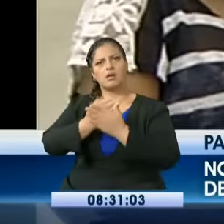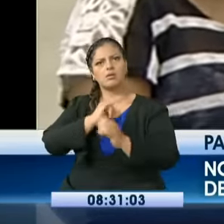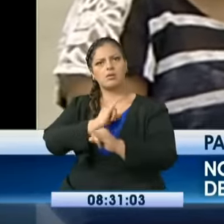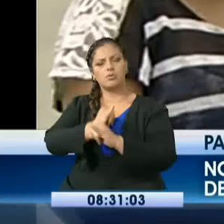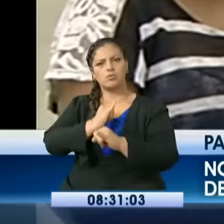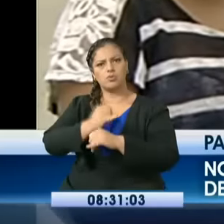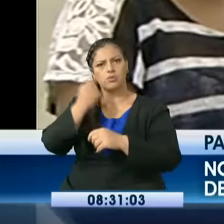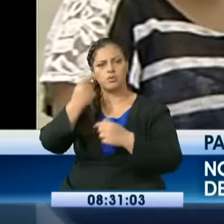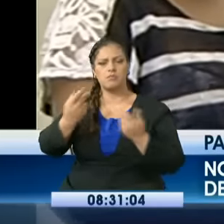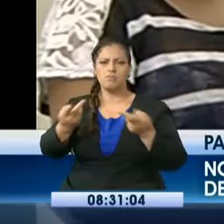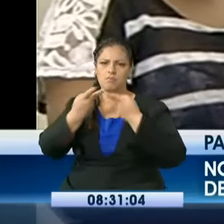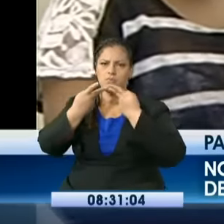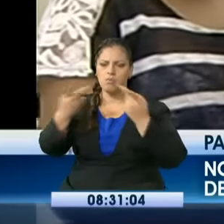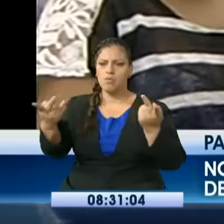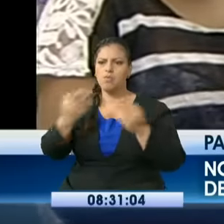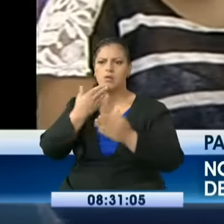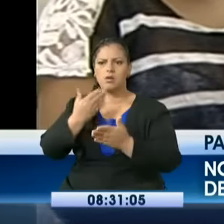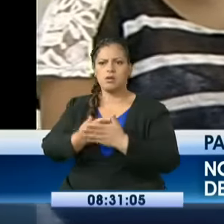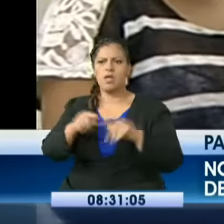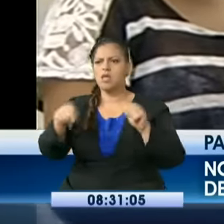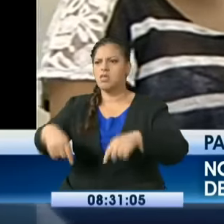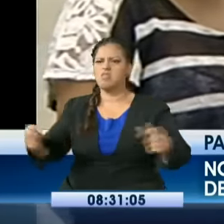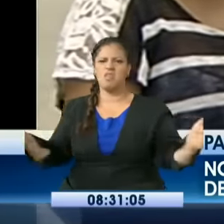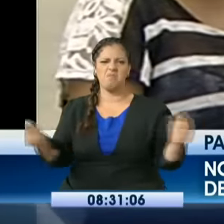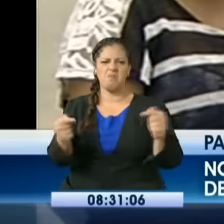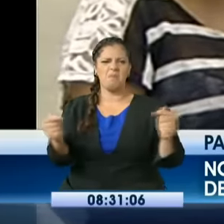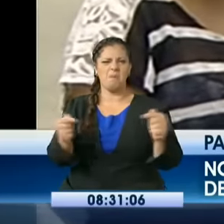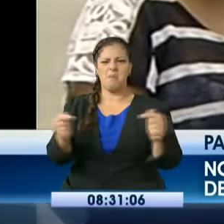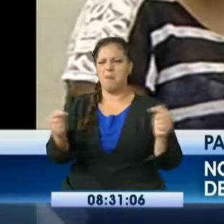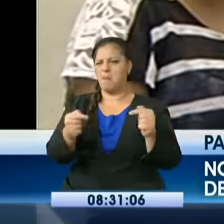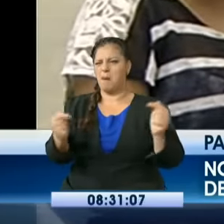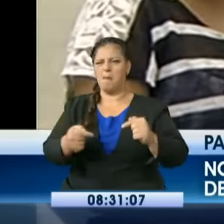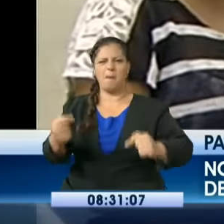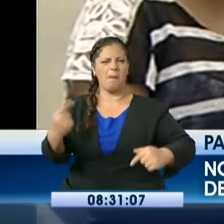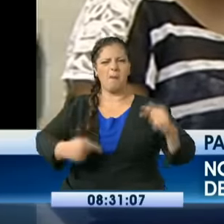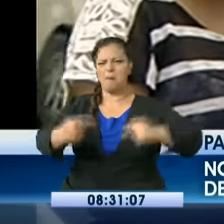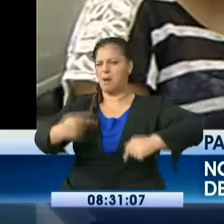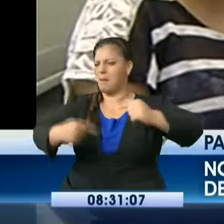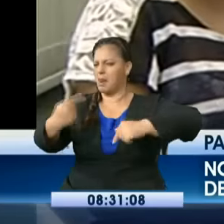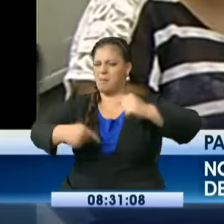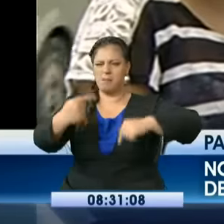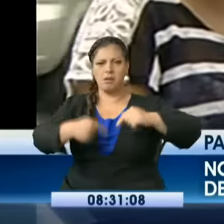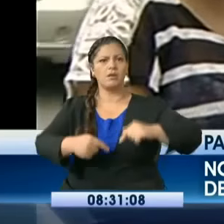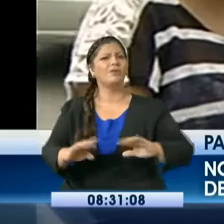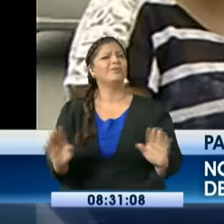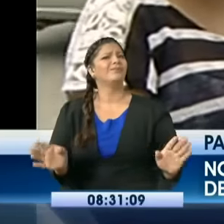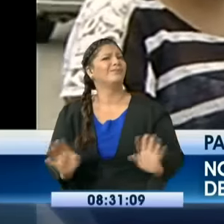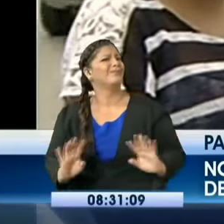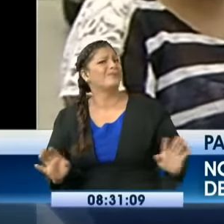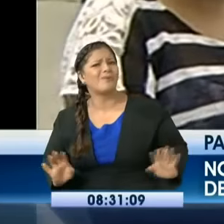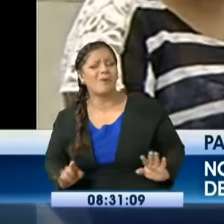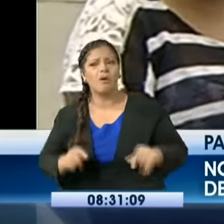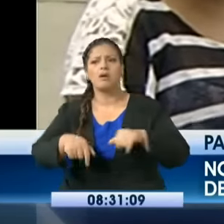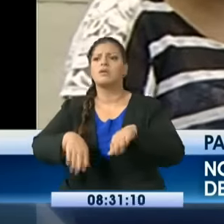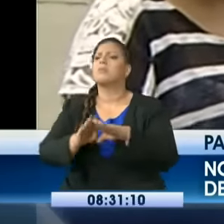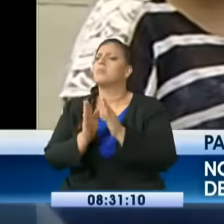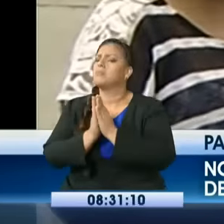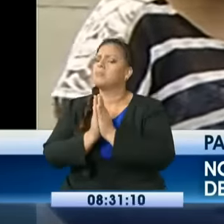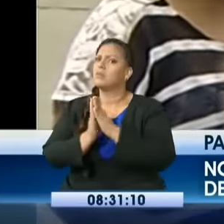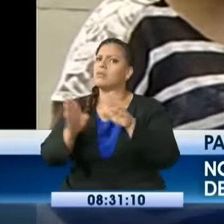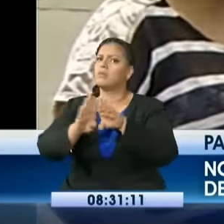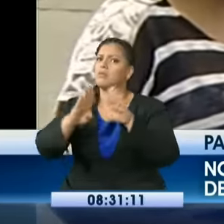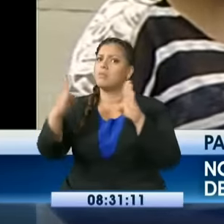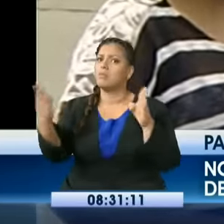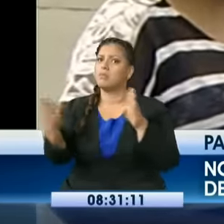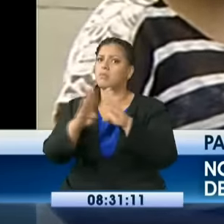están involucrándose en esto. No es una pelea entre padres de familia, necesitamos una puerta con una vía pública hacia la calle, se lo he manifestado a ella. ¿El